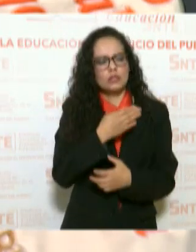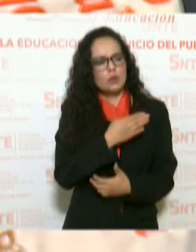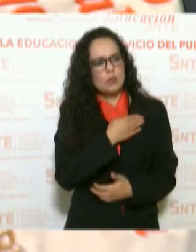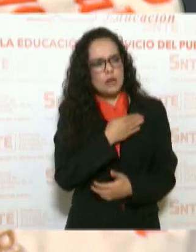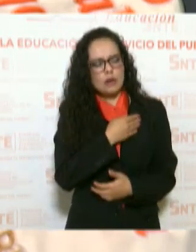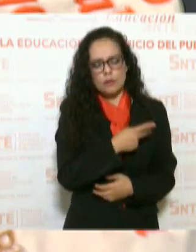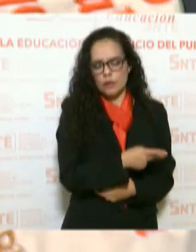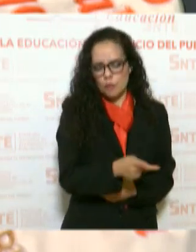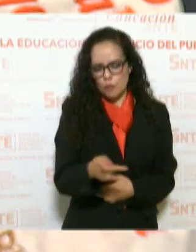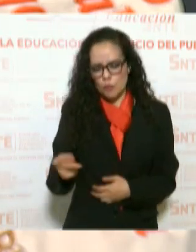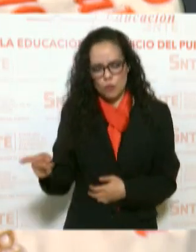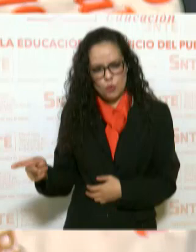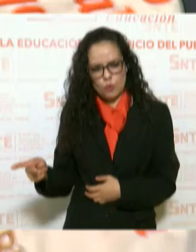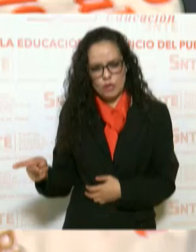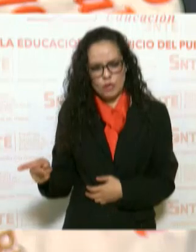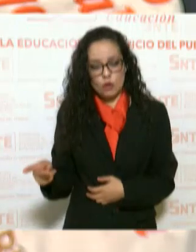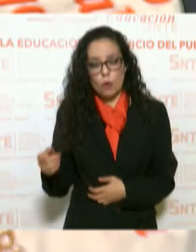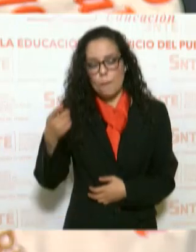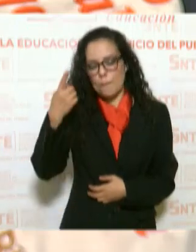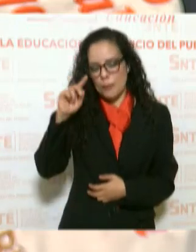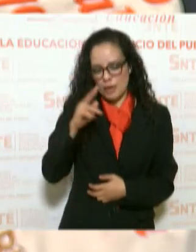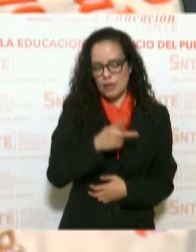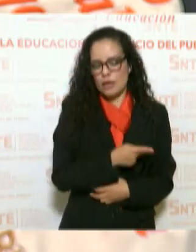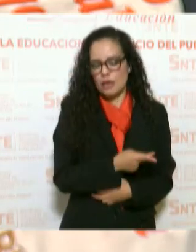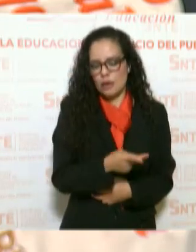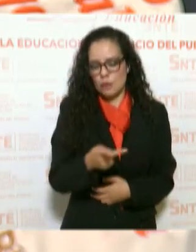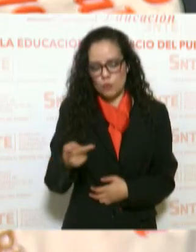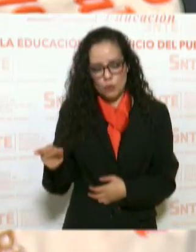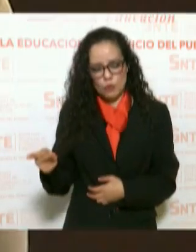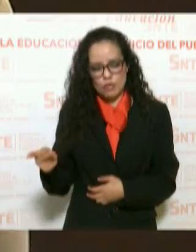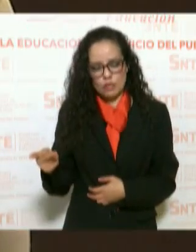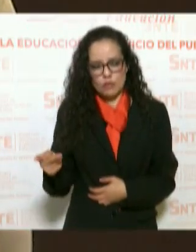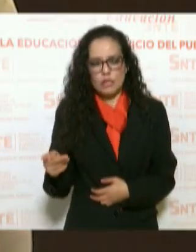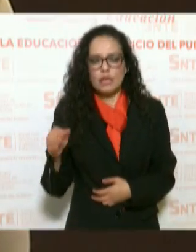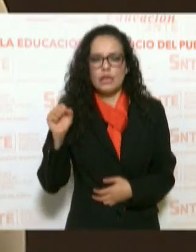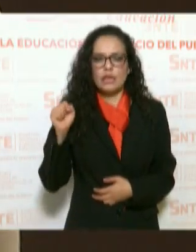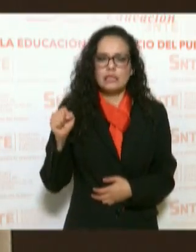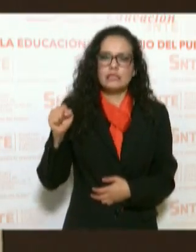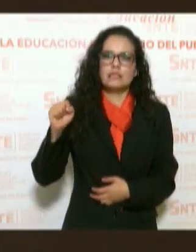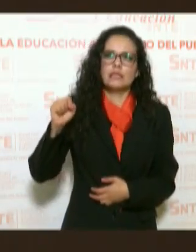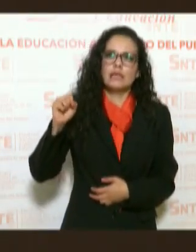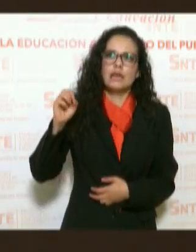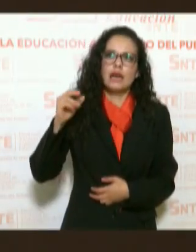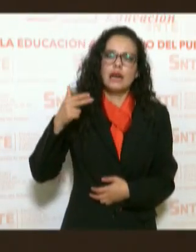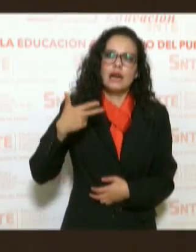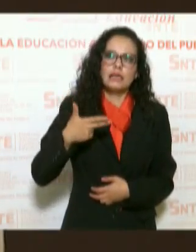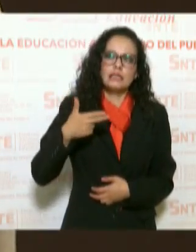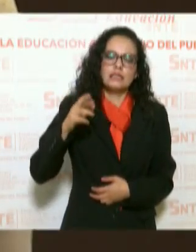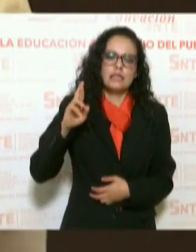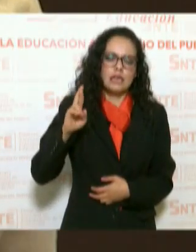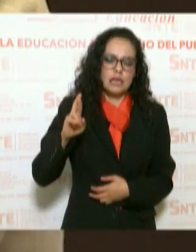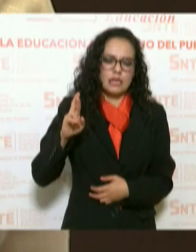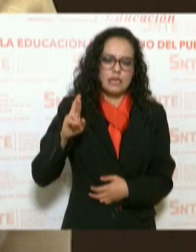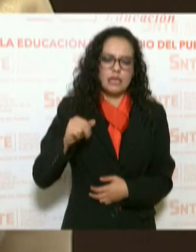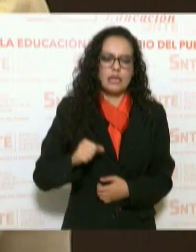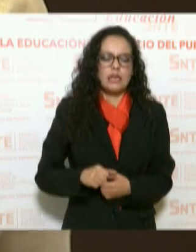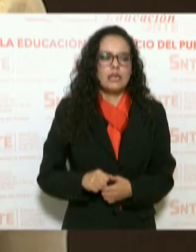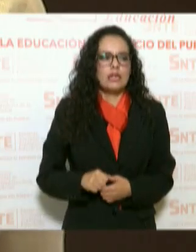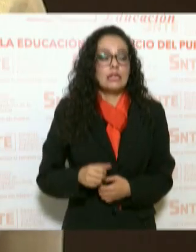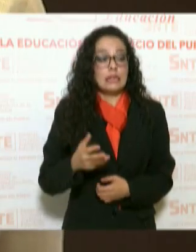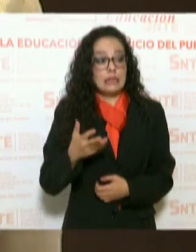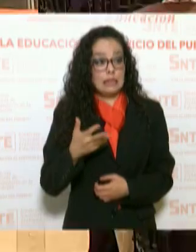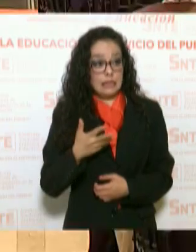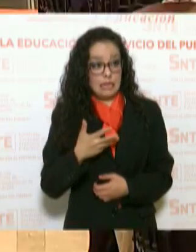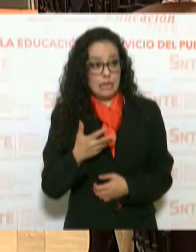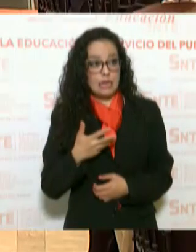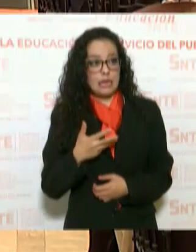misión pública de FHER se cumpla plenamente, estos sistemas de FHER tienen